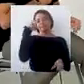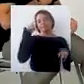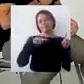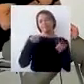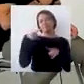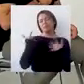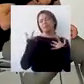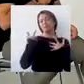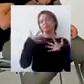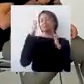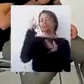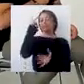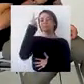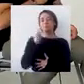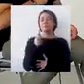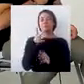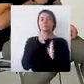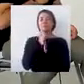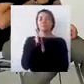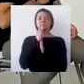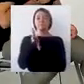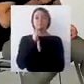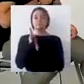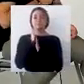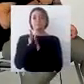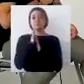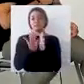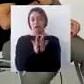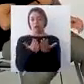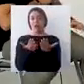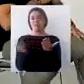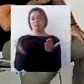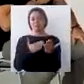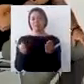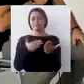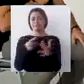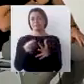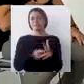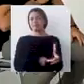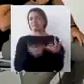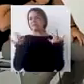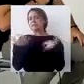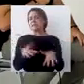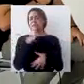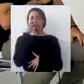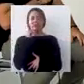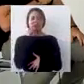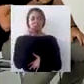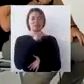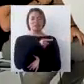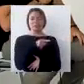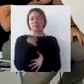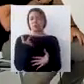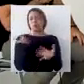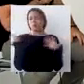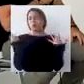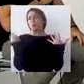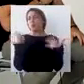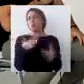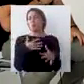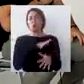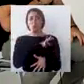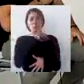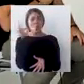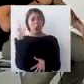jugadores, de nuestros emisarios, muy buenas, muy largas, y experiencias, Carlos, que nos dicen que ellos nunca habían llegado a